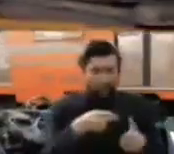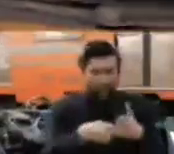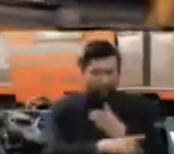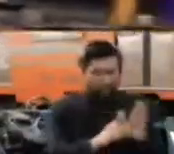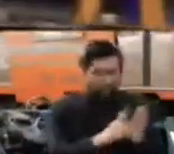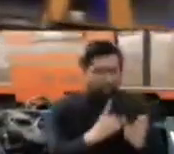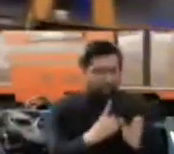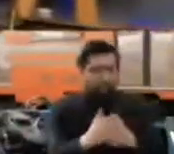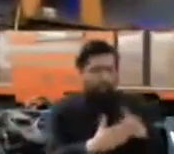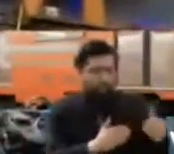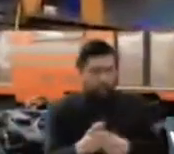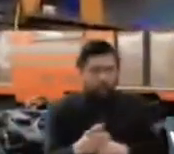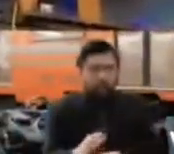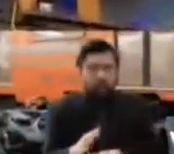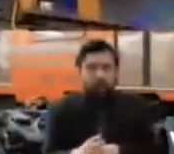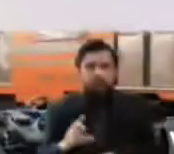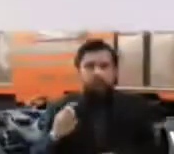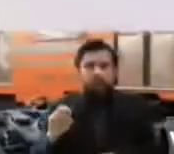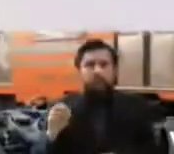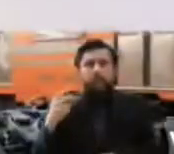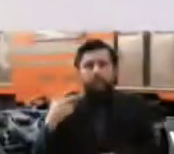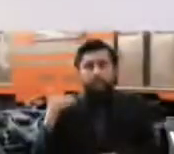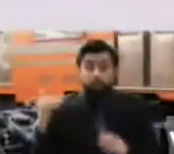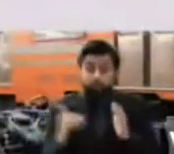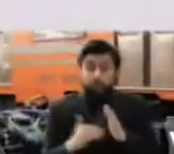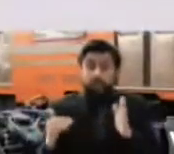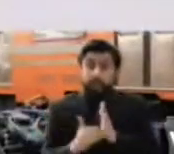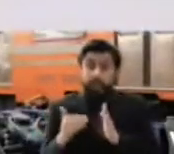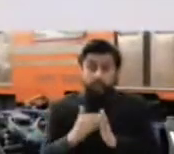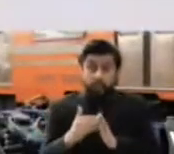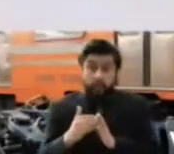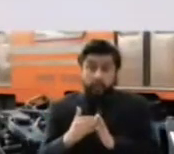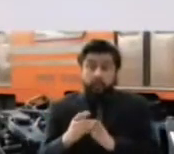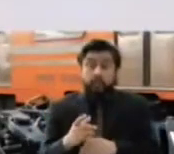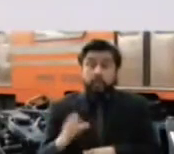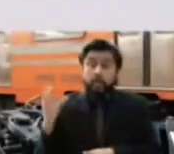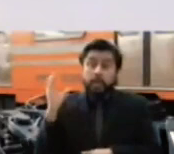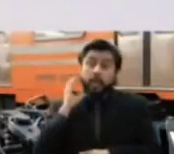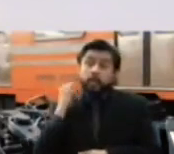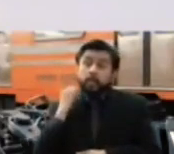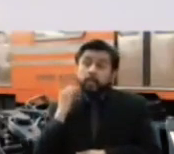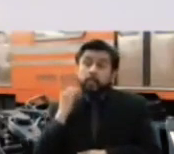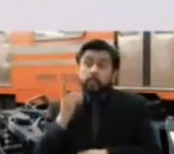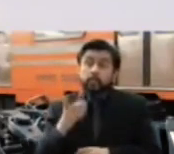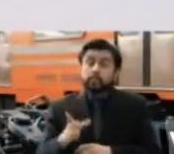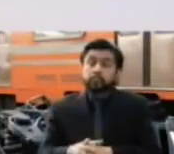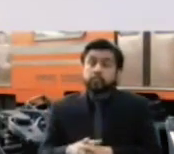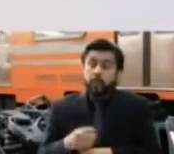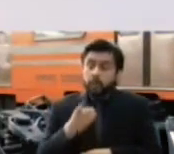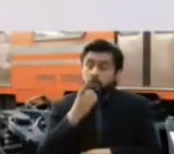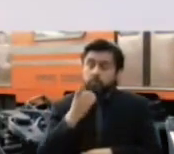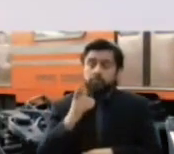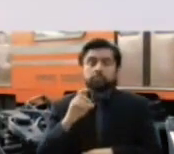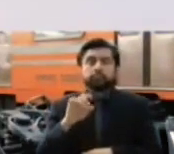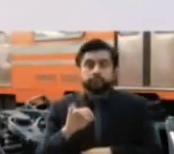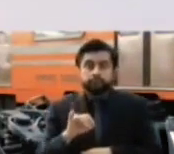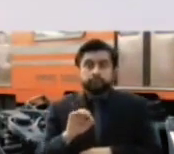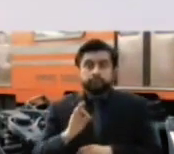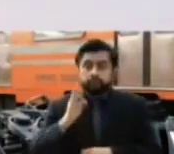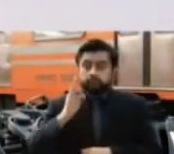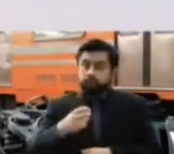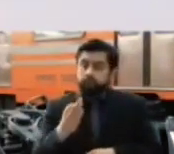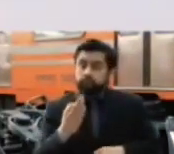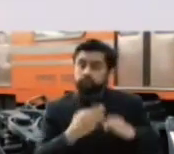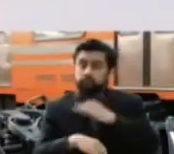línea 1 con un monto de cerca de 38 mil millones de pesos. El Congreso fue muy sensible a esta situación, prácticamente